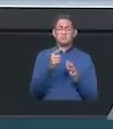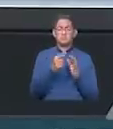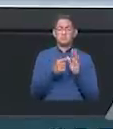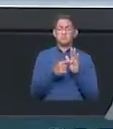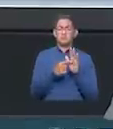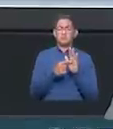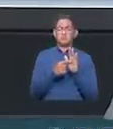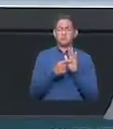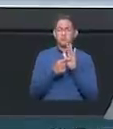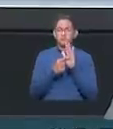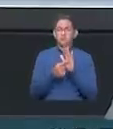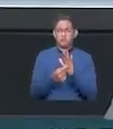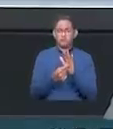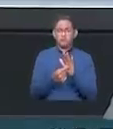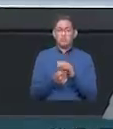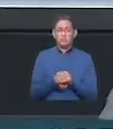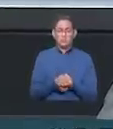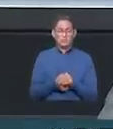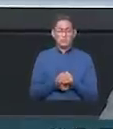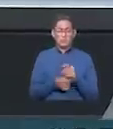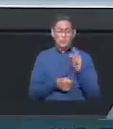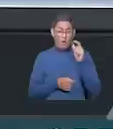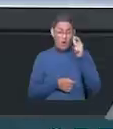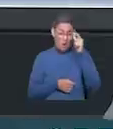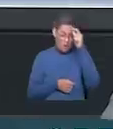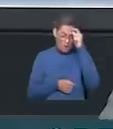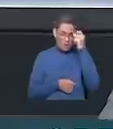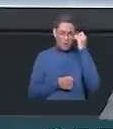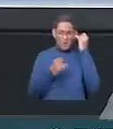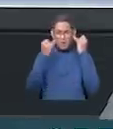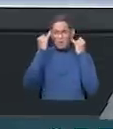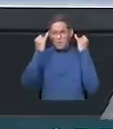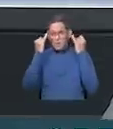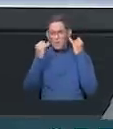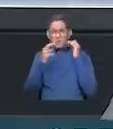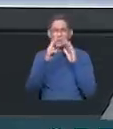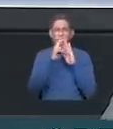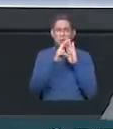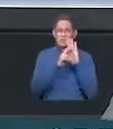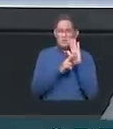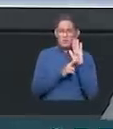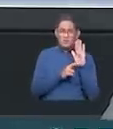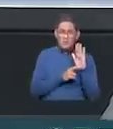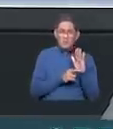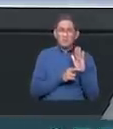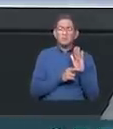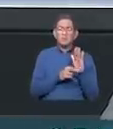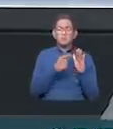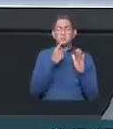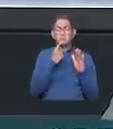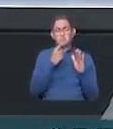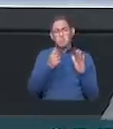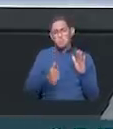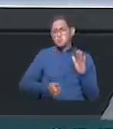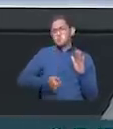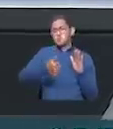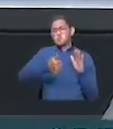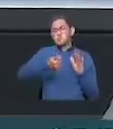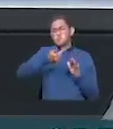que las medidas que se han tomado por el gobierno nacional han dado